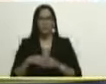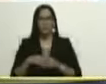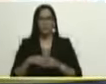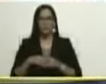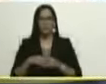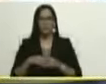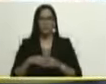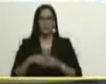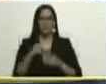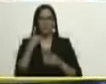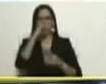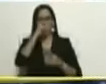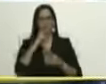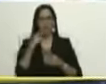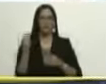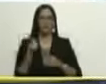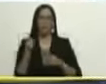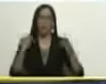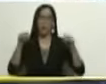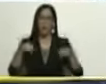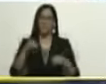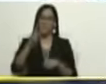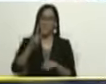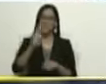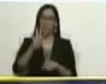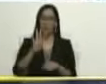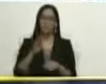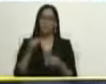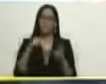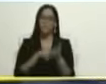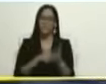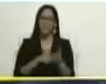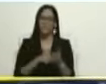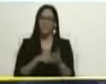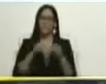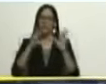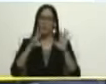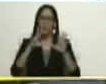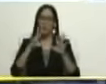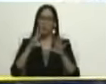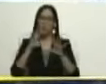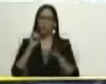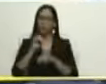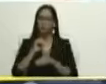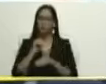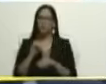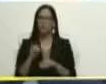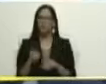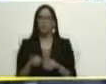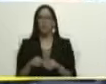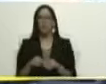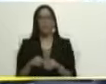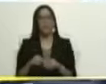de un año como este, 1824, ya México, el Congreso de